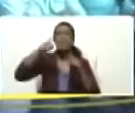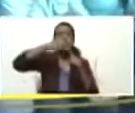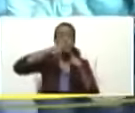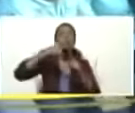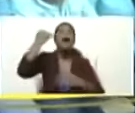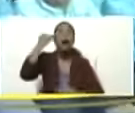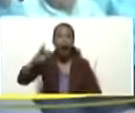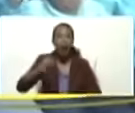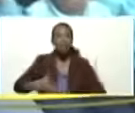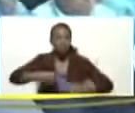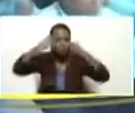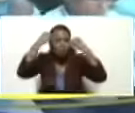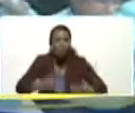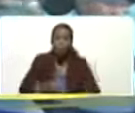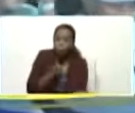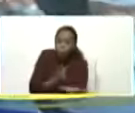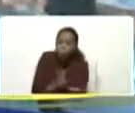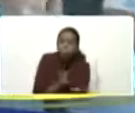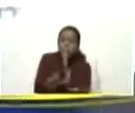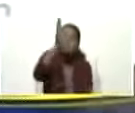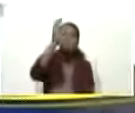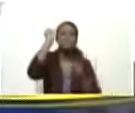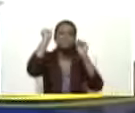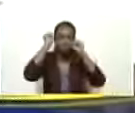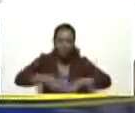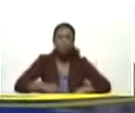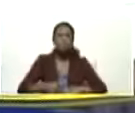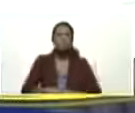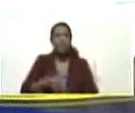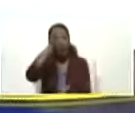Hay que consolidar este camino.